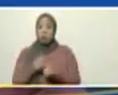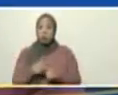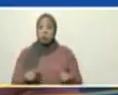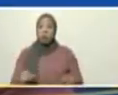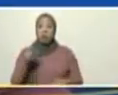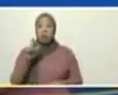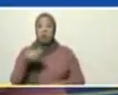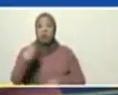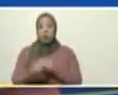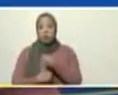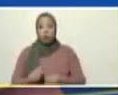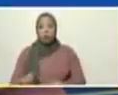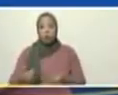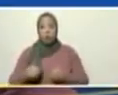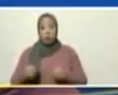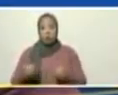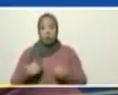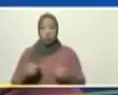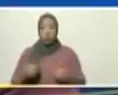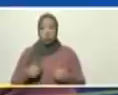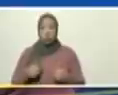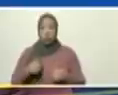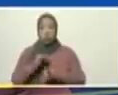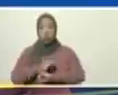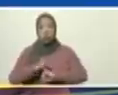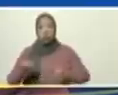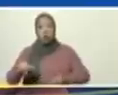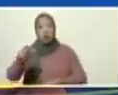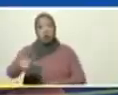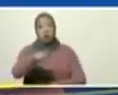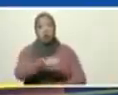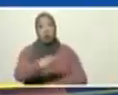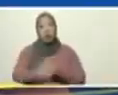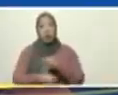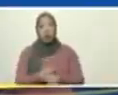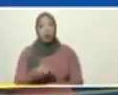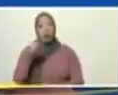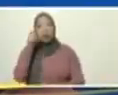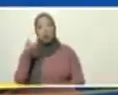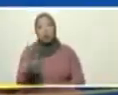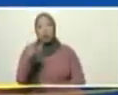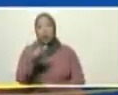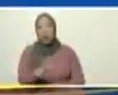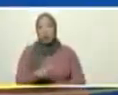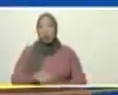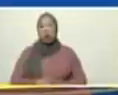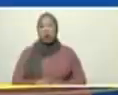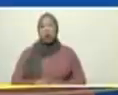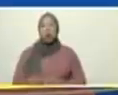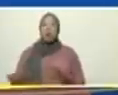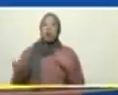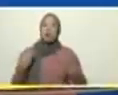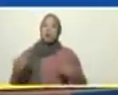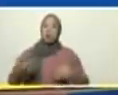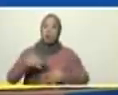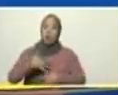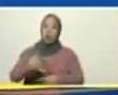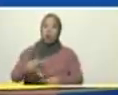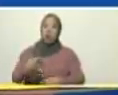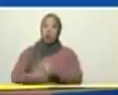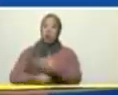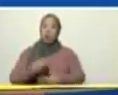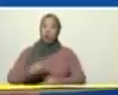cuando mira una fuerza armada que son incapaces de ponerse contra su propio pueblo, ¿ah?, para servir a los intereses de un país